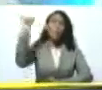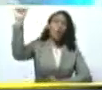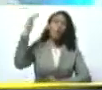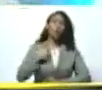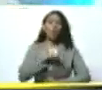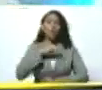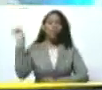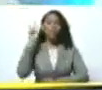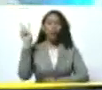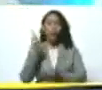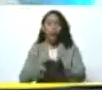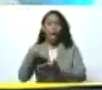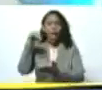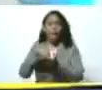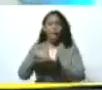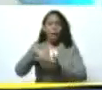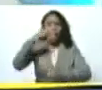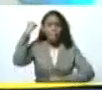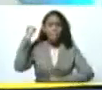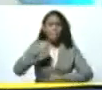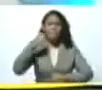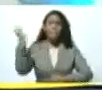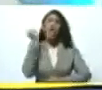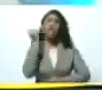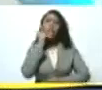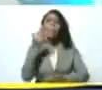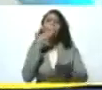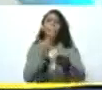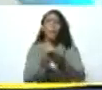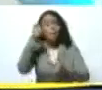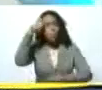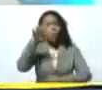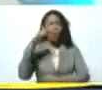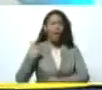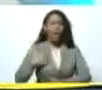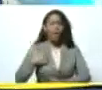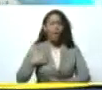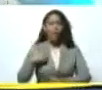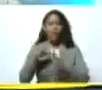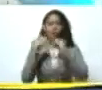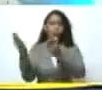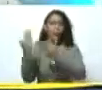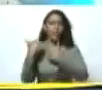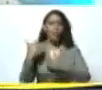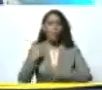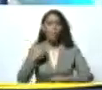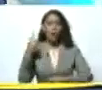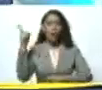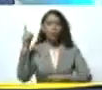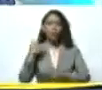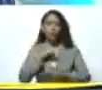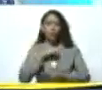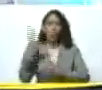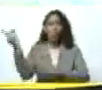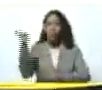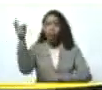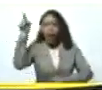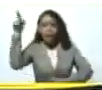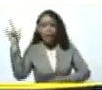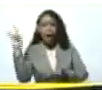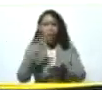Venezuela levanta su protesta y le pide al pueblo argentino todo su apoyo para recuperar ese avión que le